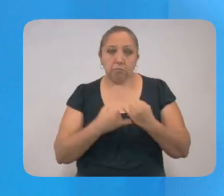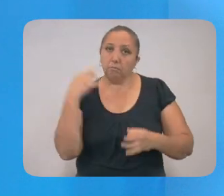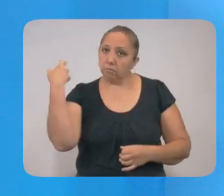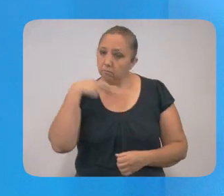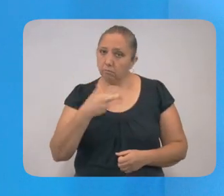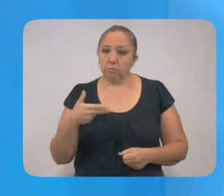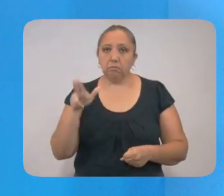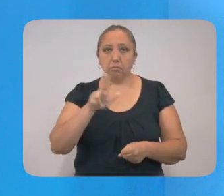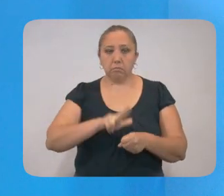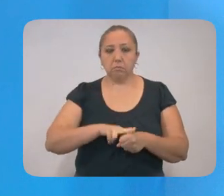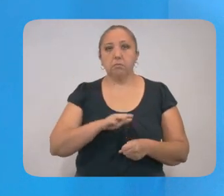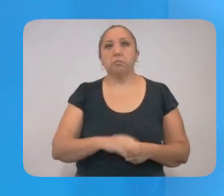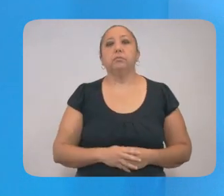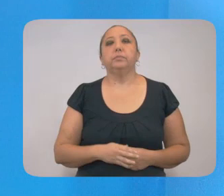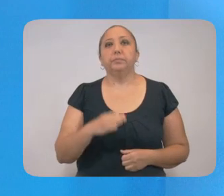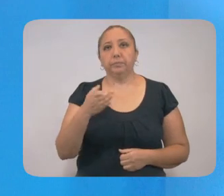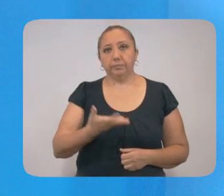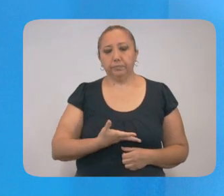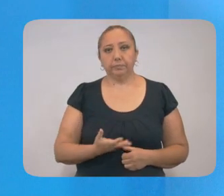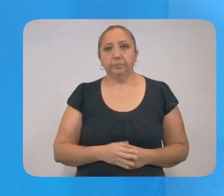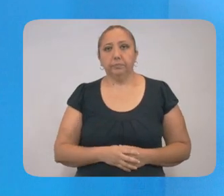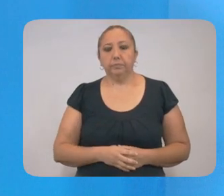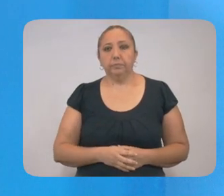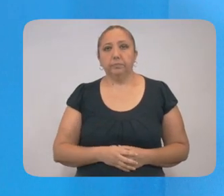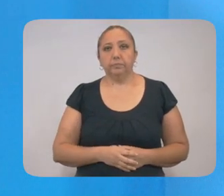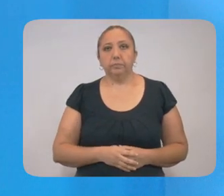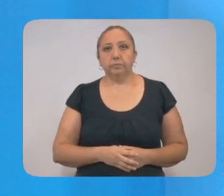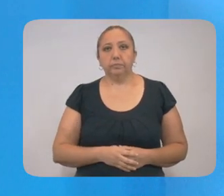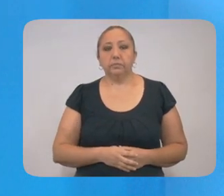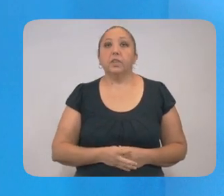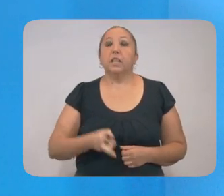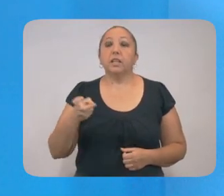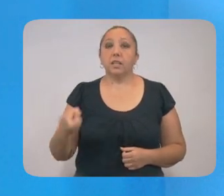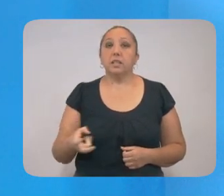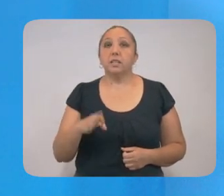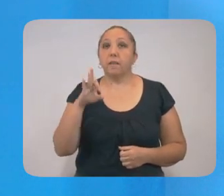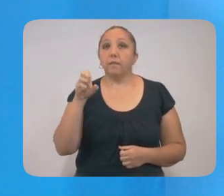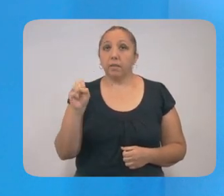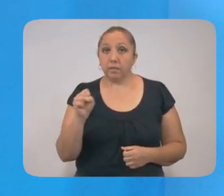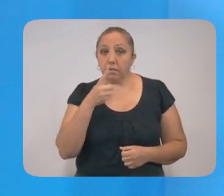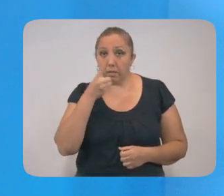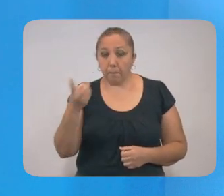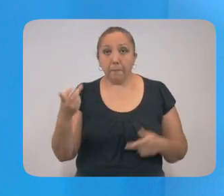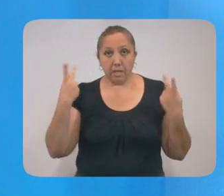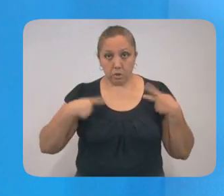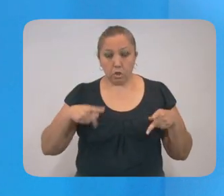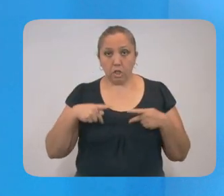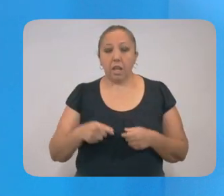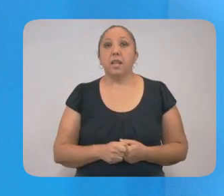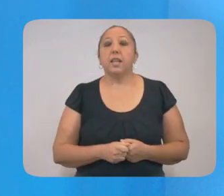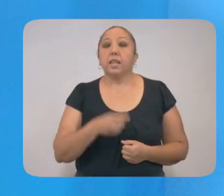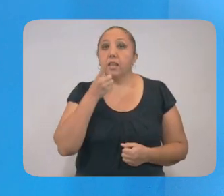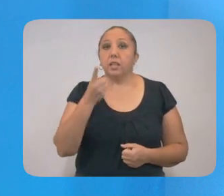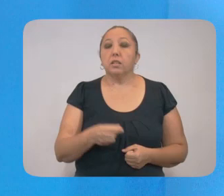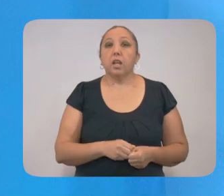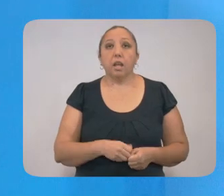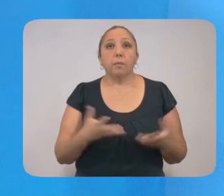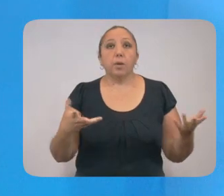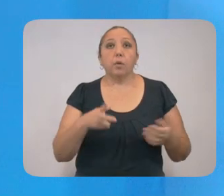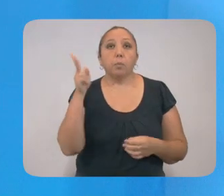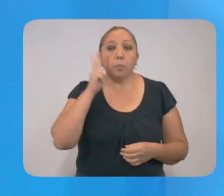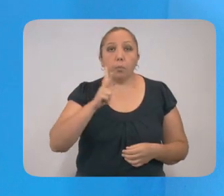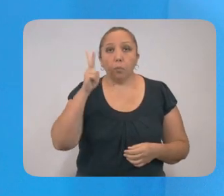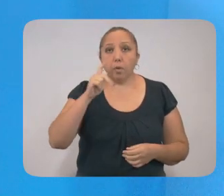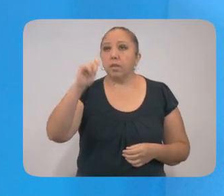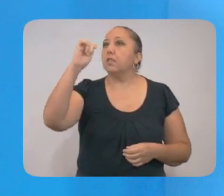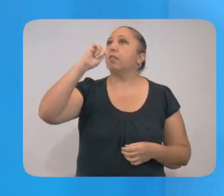acudir de inmediato al centro de salud más cercano. En esta fase de la epidemia, personal del sector salud estatal aplicará pruebas